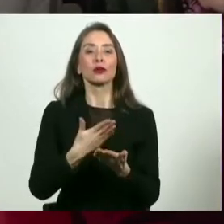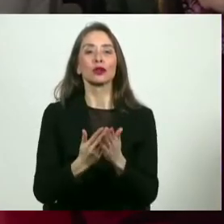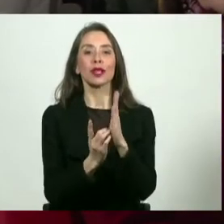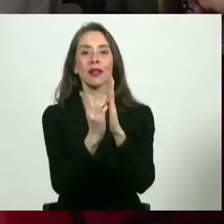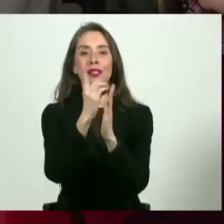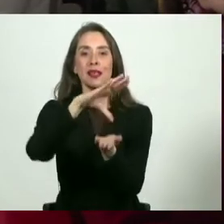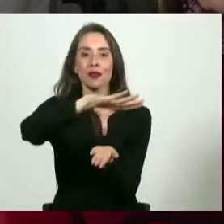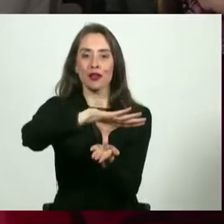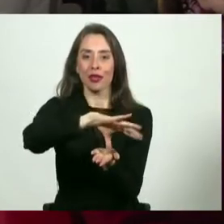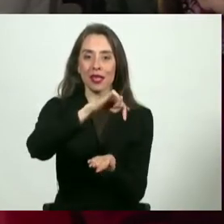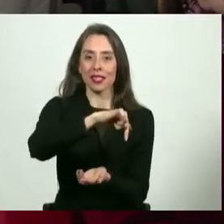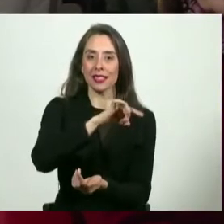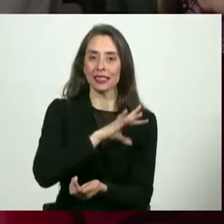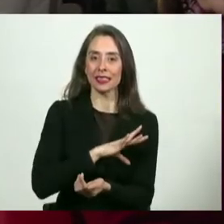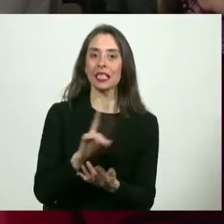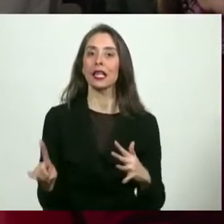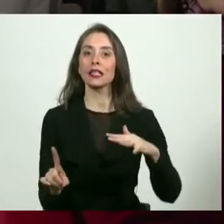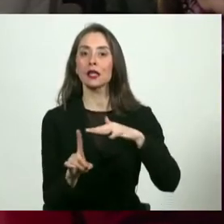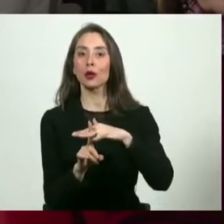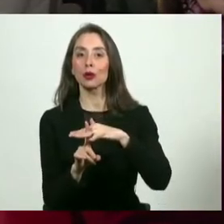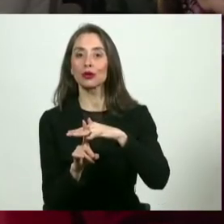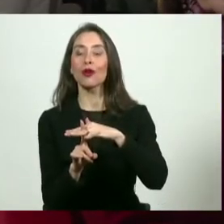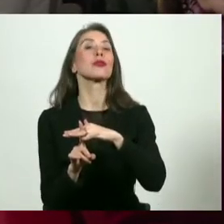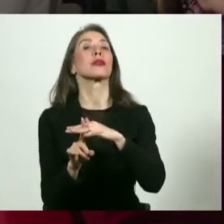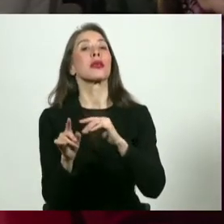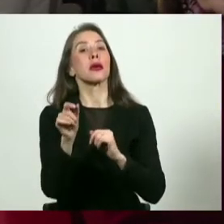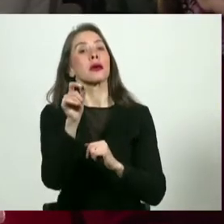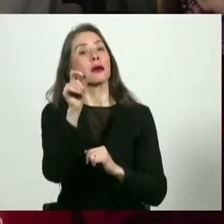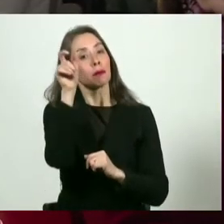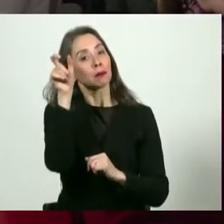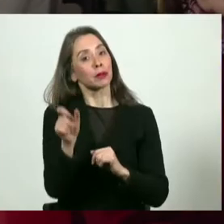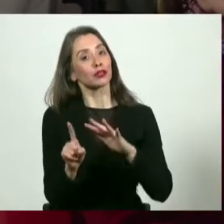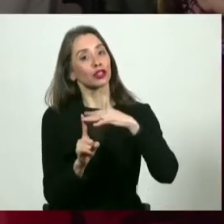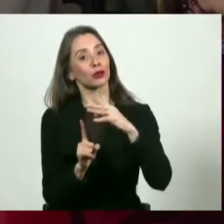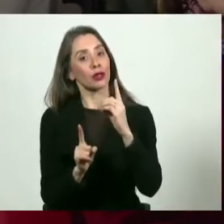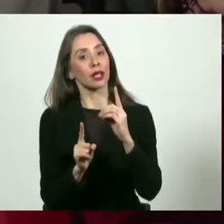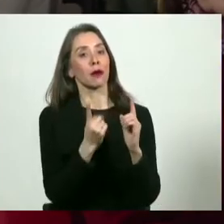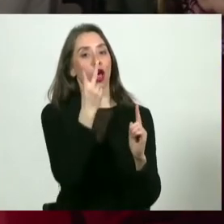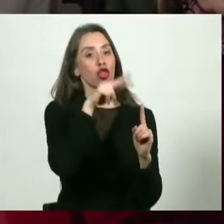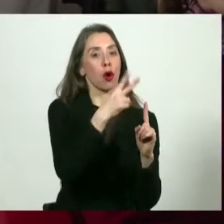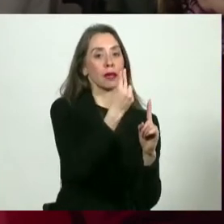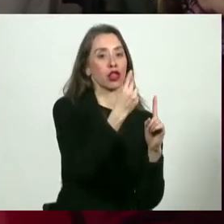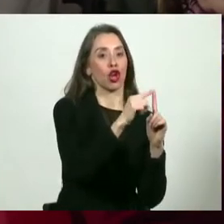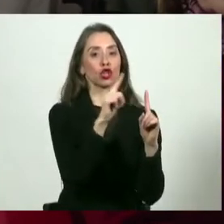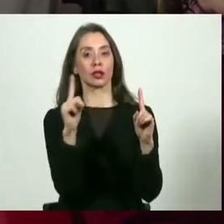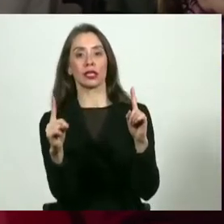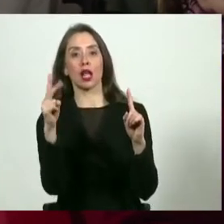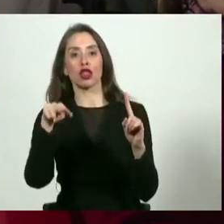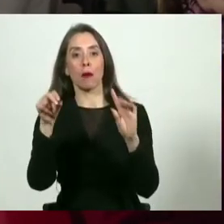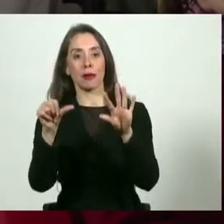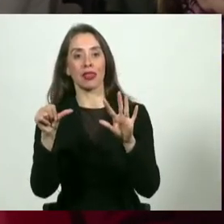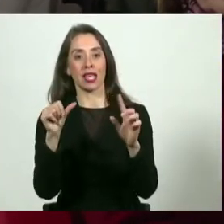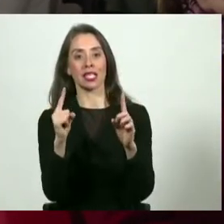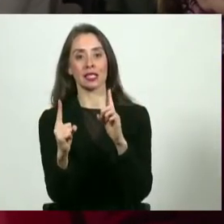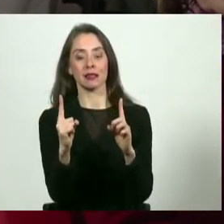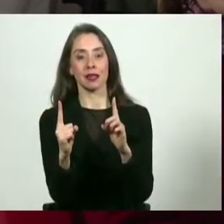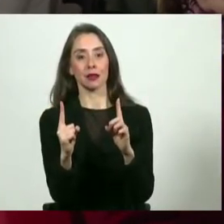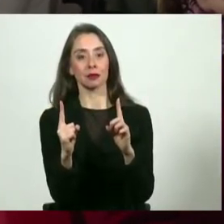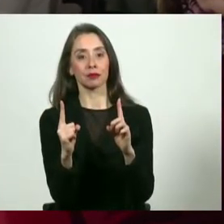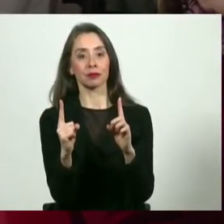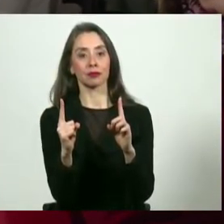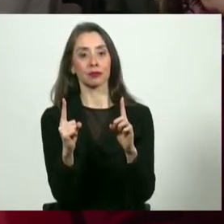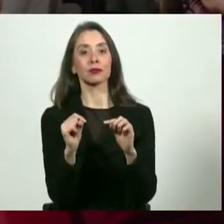en materia de inclusión social de personas en situación de discapacidad desde ese año 2012 al 2016.